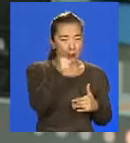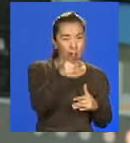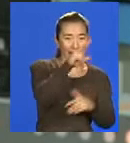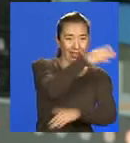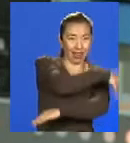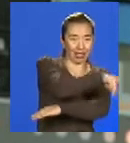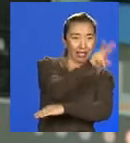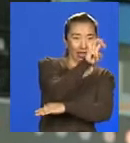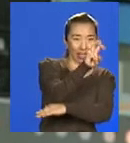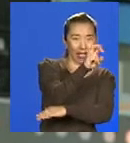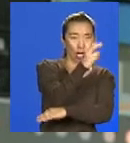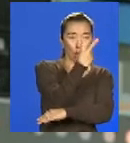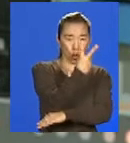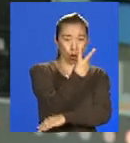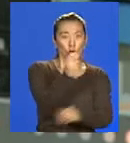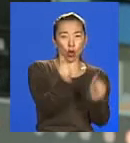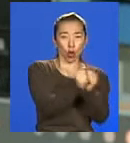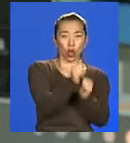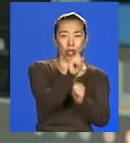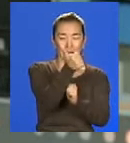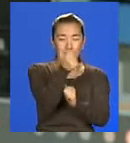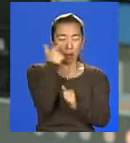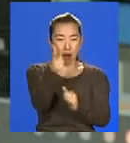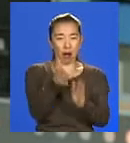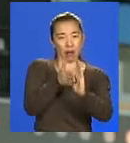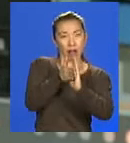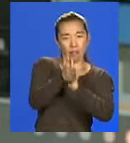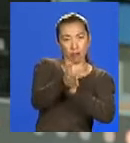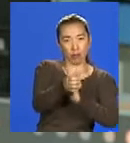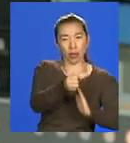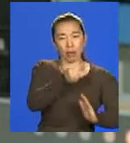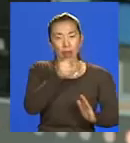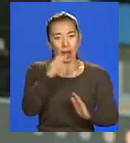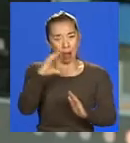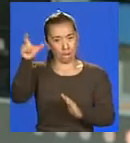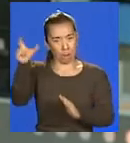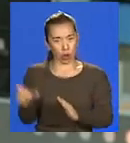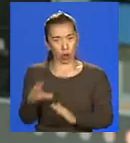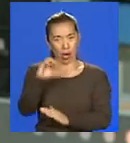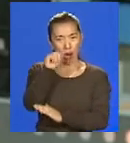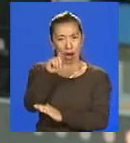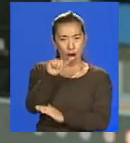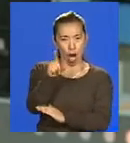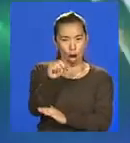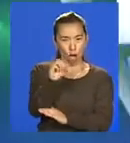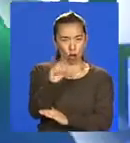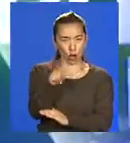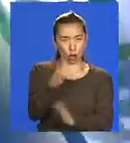en donde se encuentra el periodista de Noticias Capital, Carlos Guerrero. Carlos, muy buenas noches.